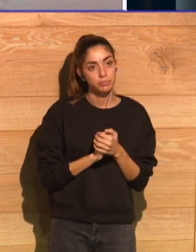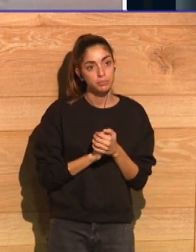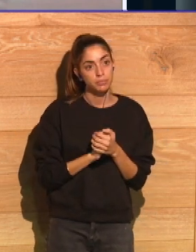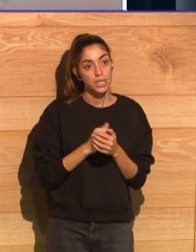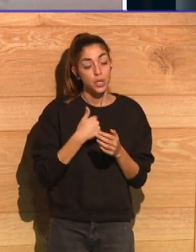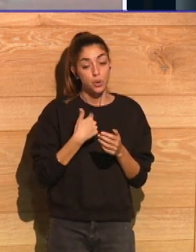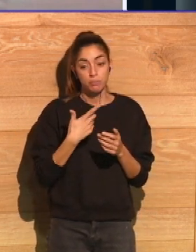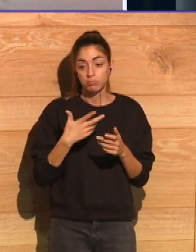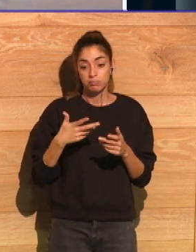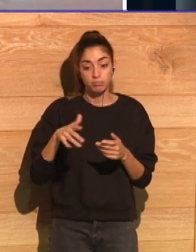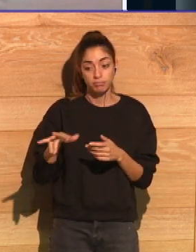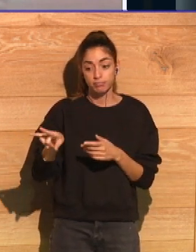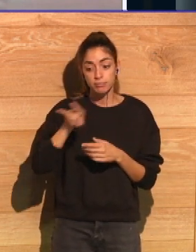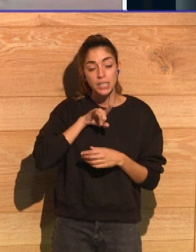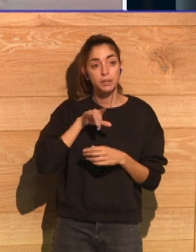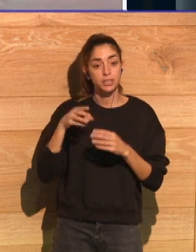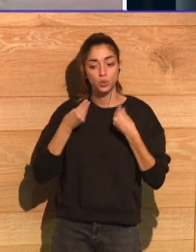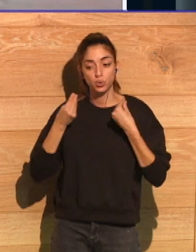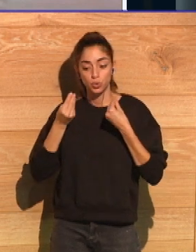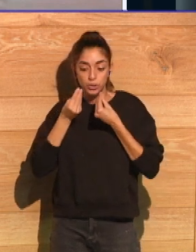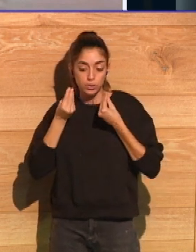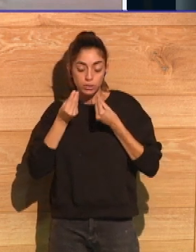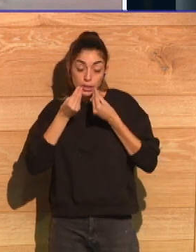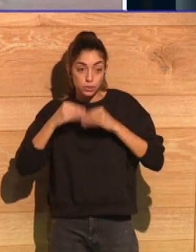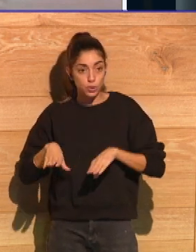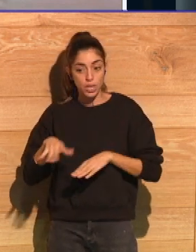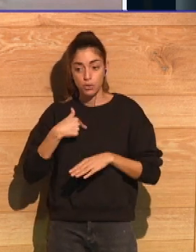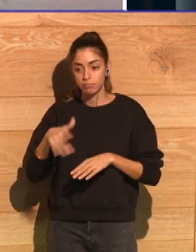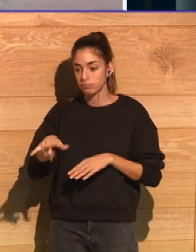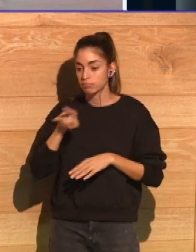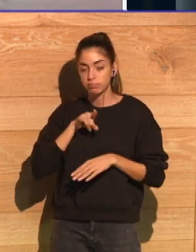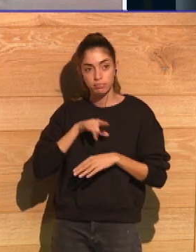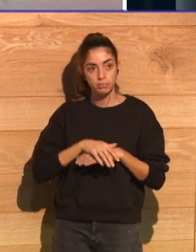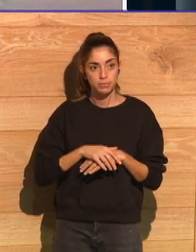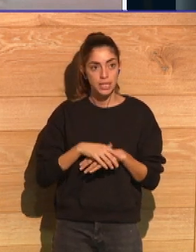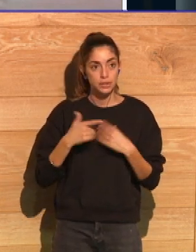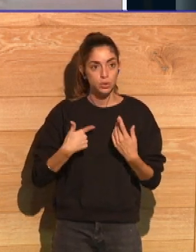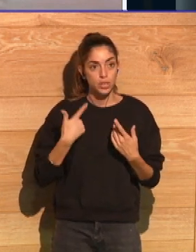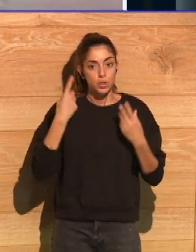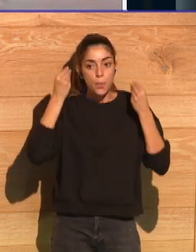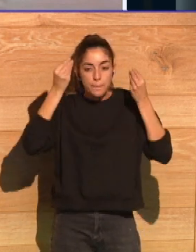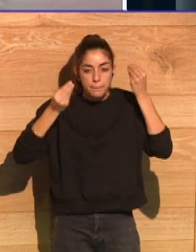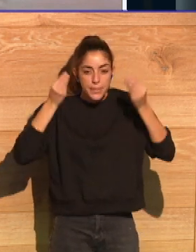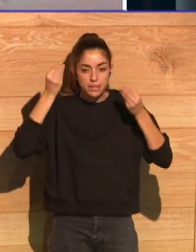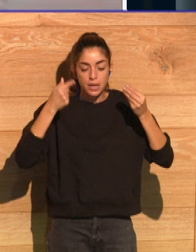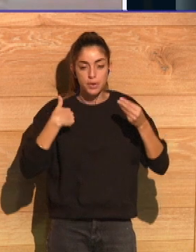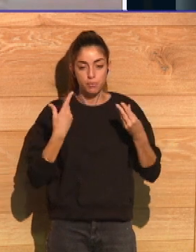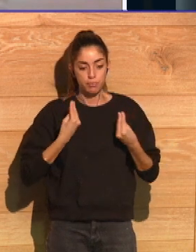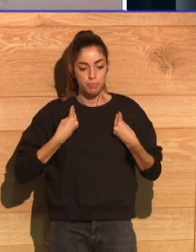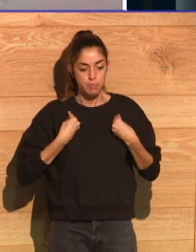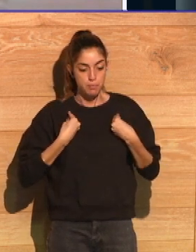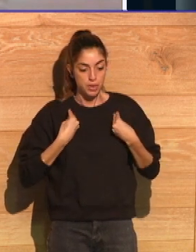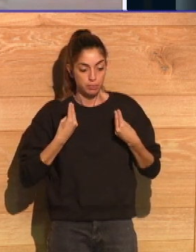Y me enamoré de aquella historia. Y entonces cuando empecé a pensar en contar mi propia historia,